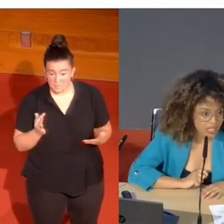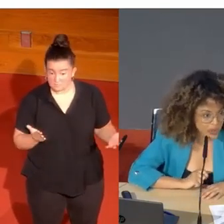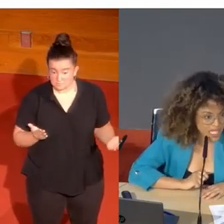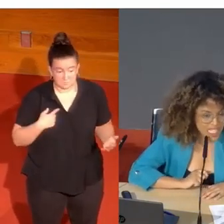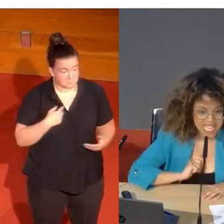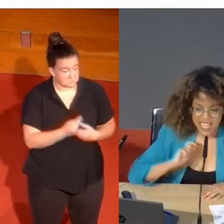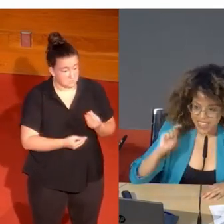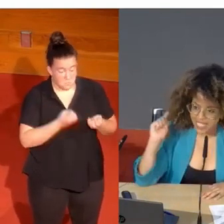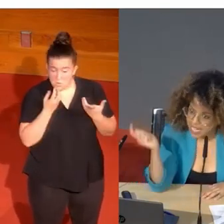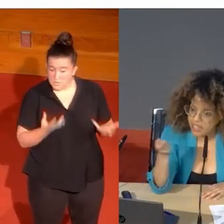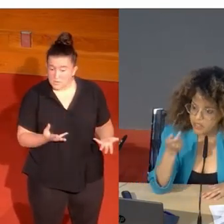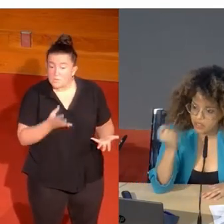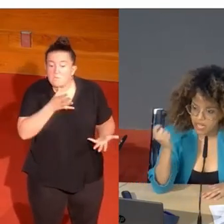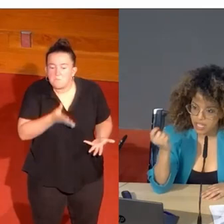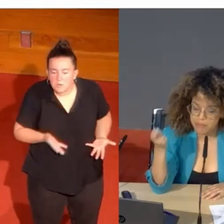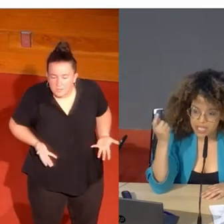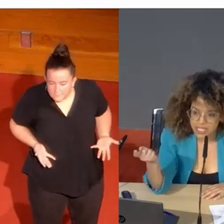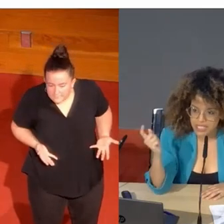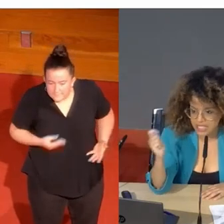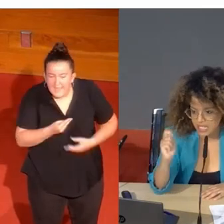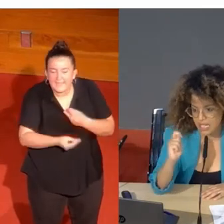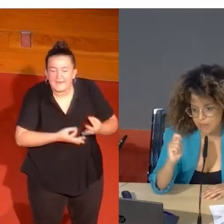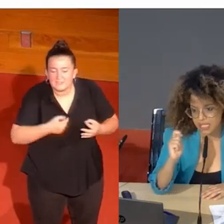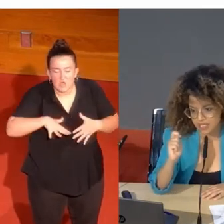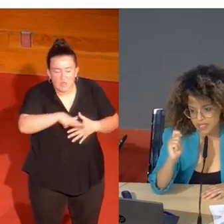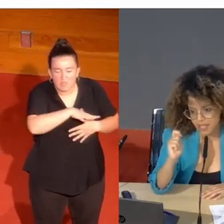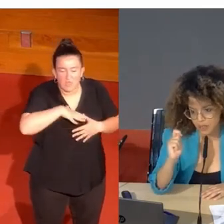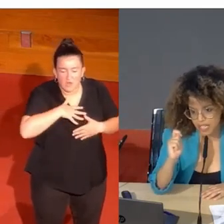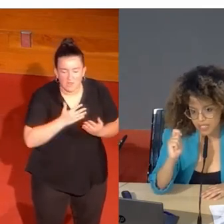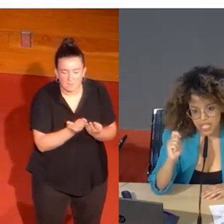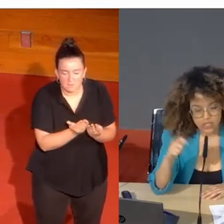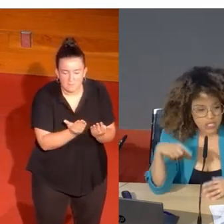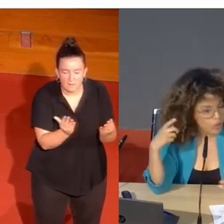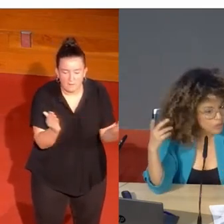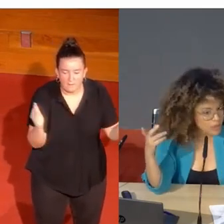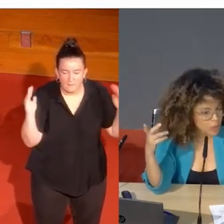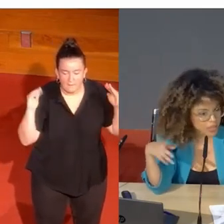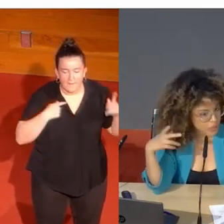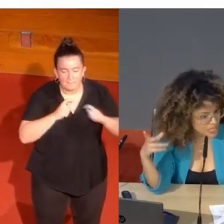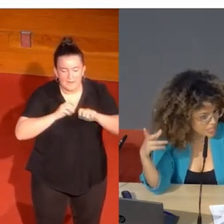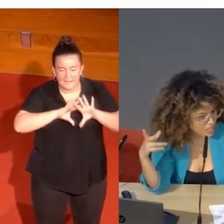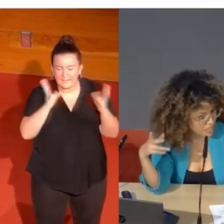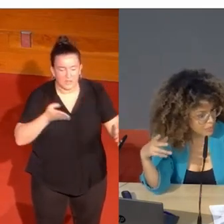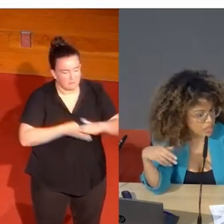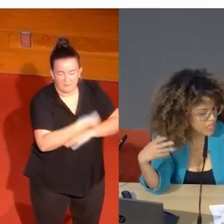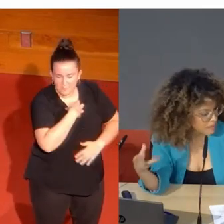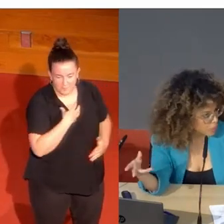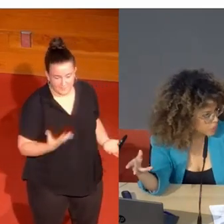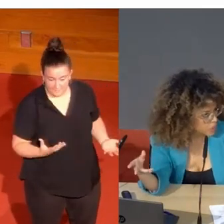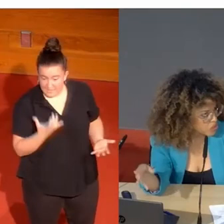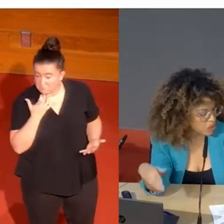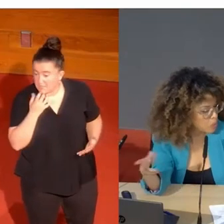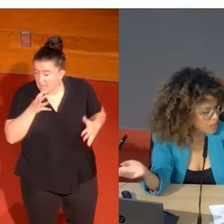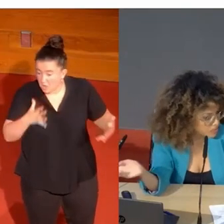que han ido haciendo es cercar la zona e impedir la entrada de la prensa internacional Entonces si ahora mismo un periodista puede